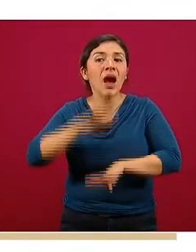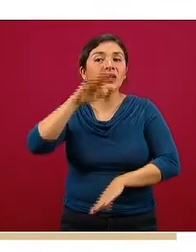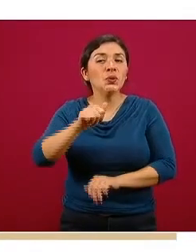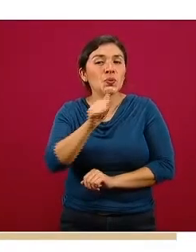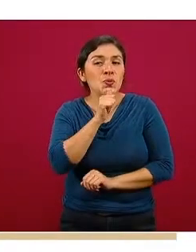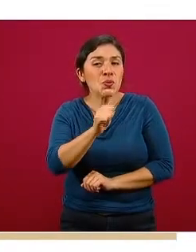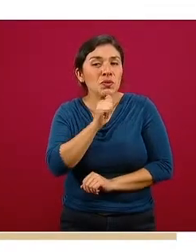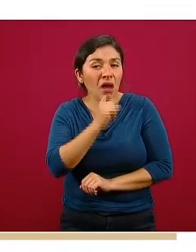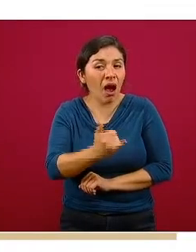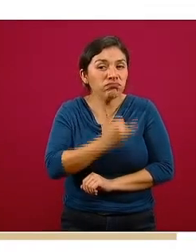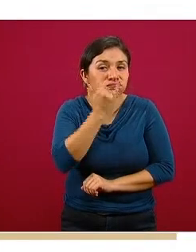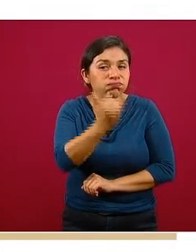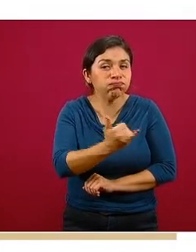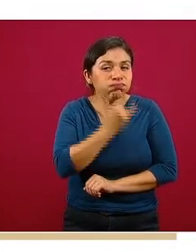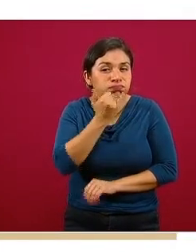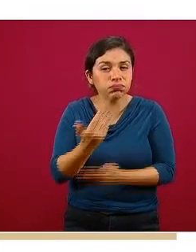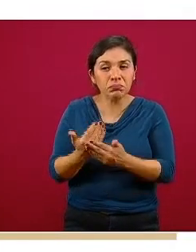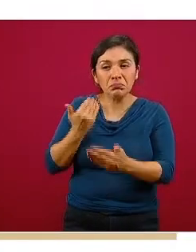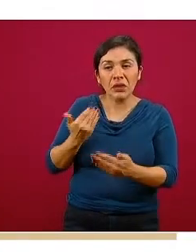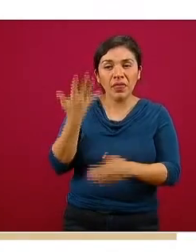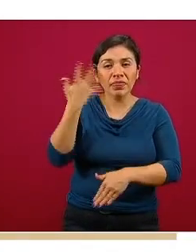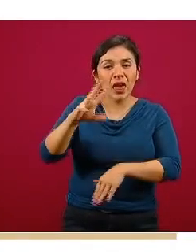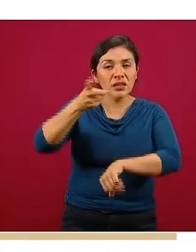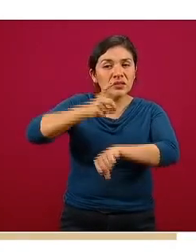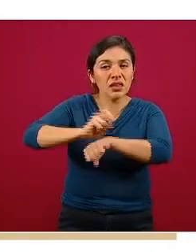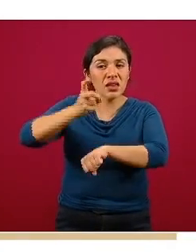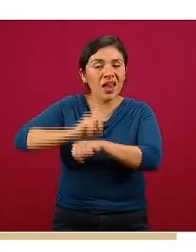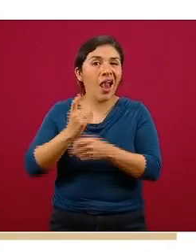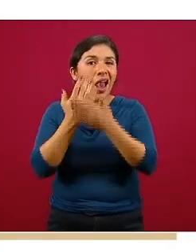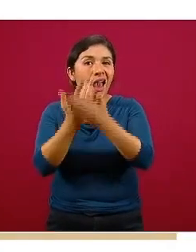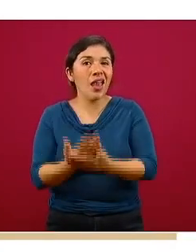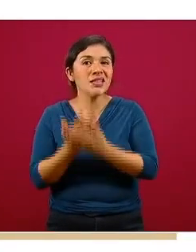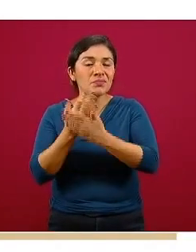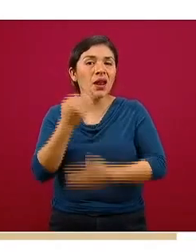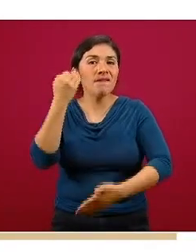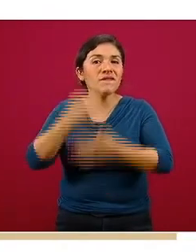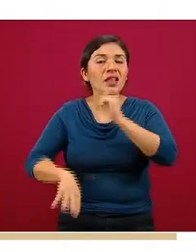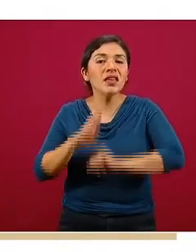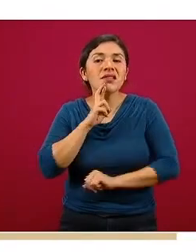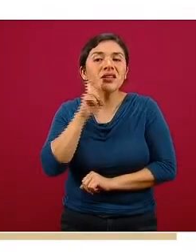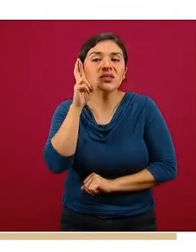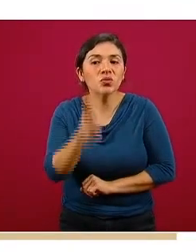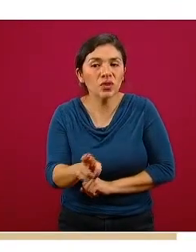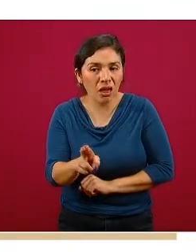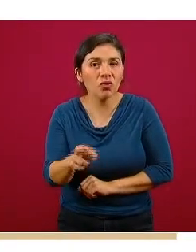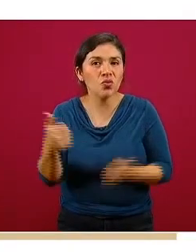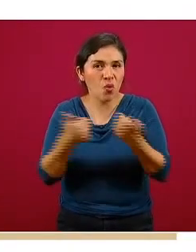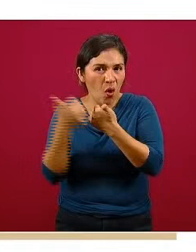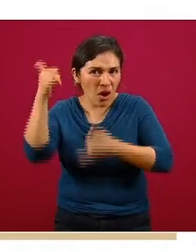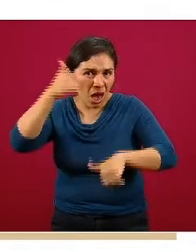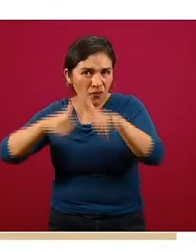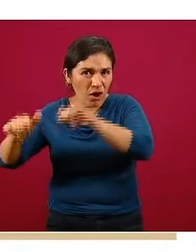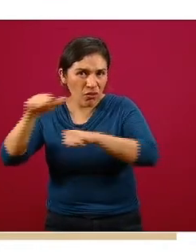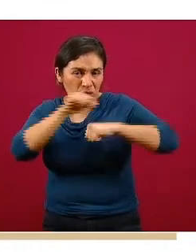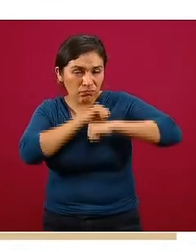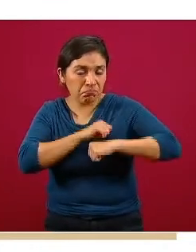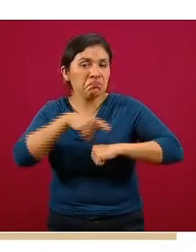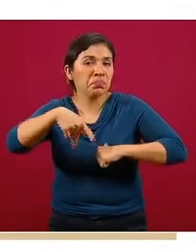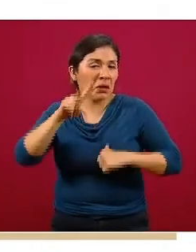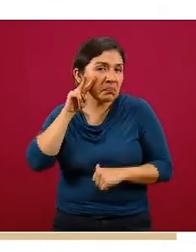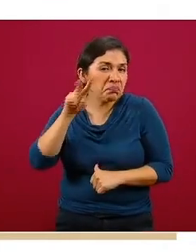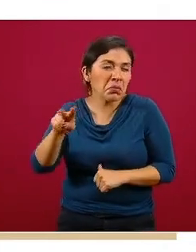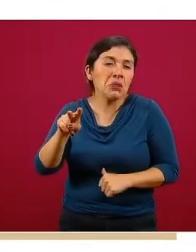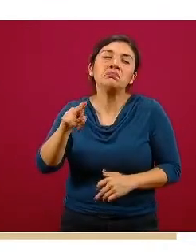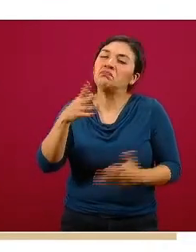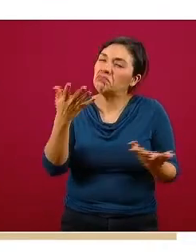aún sospechosos en los últimos 10 días. Estamos esperando un resultado de laboratorio, pero igual sabemos que